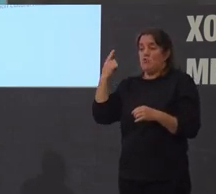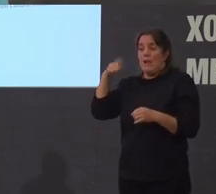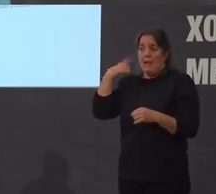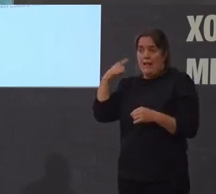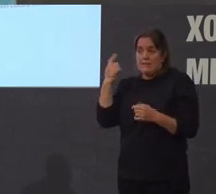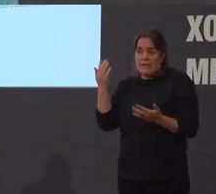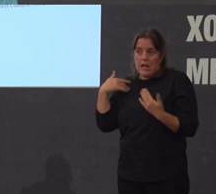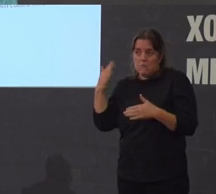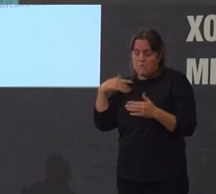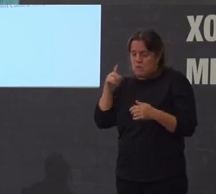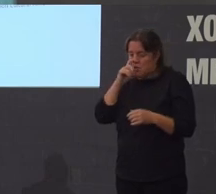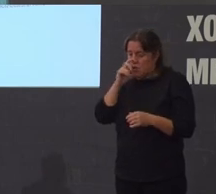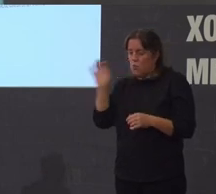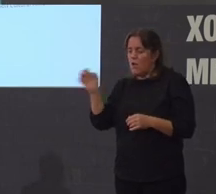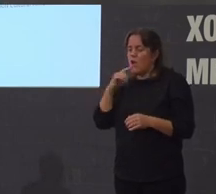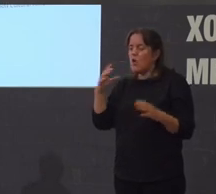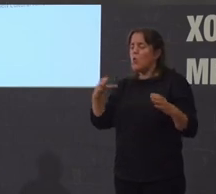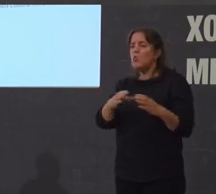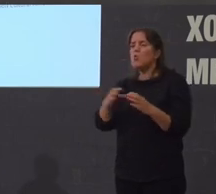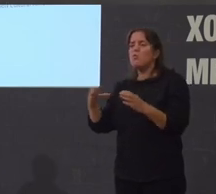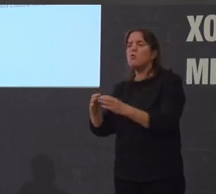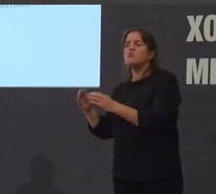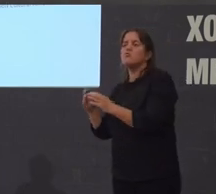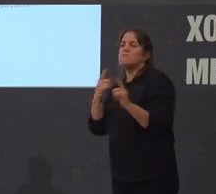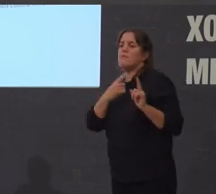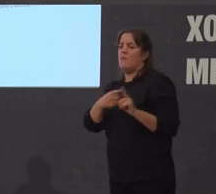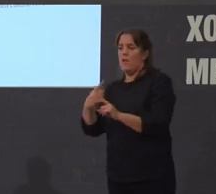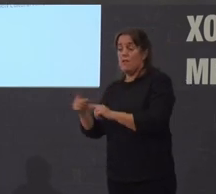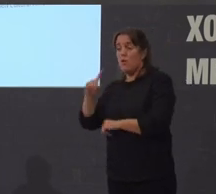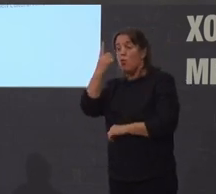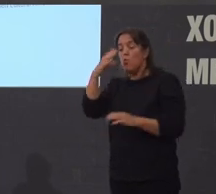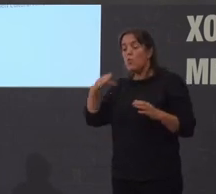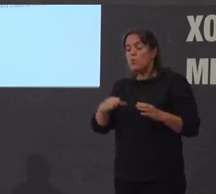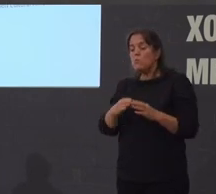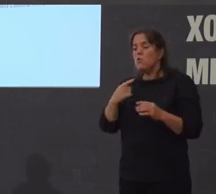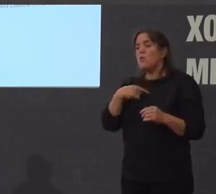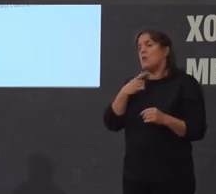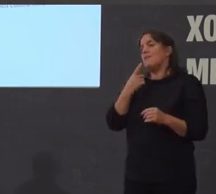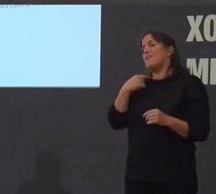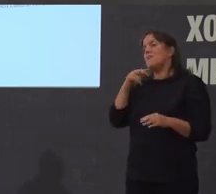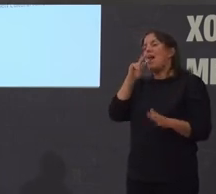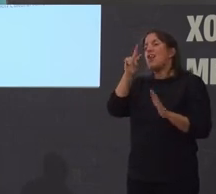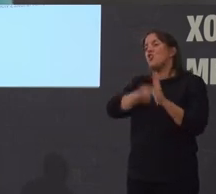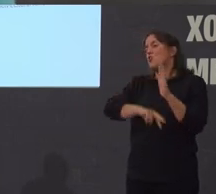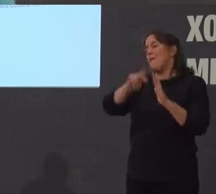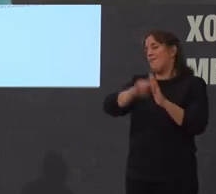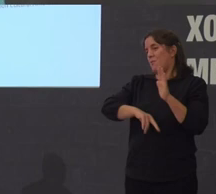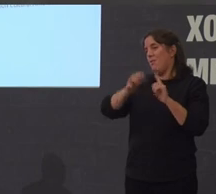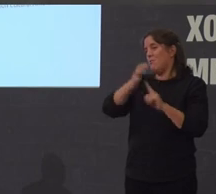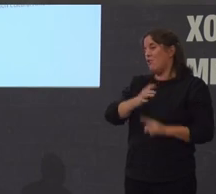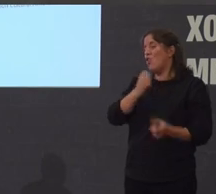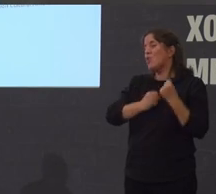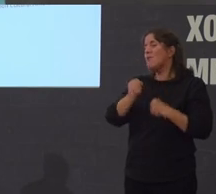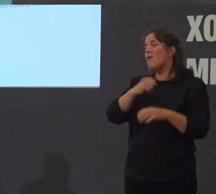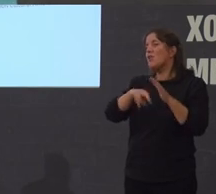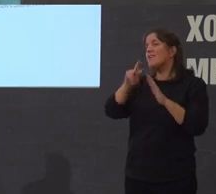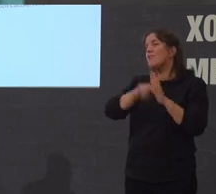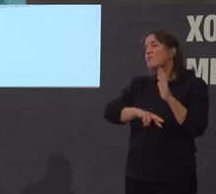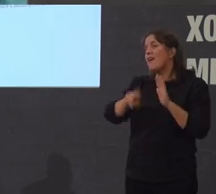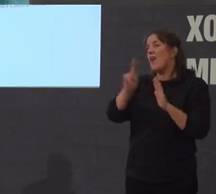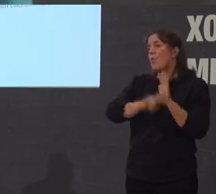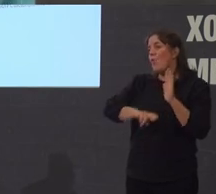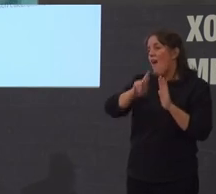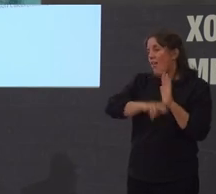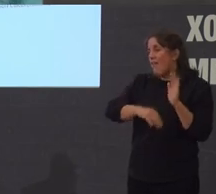grupos 1 dl sería lo que podríamos llamar represión económica normativa o regulada que sería